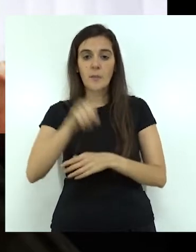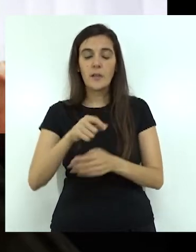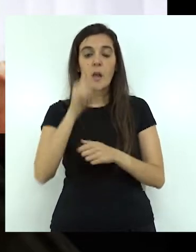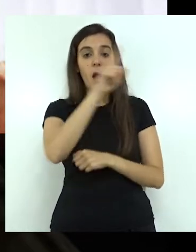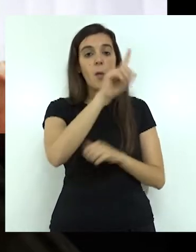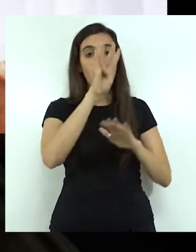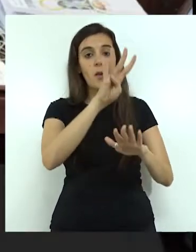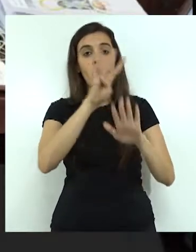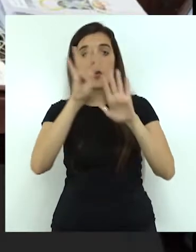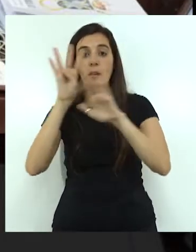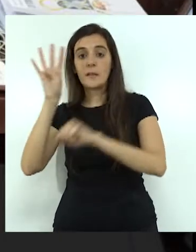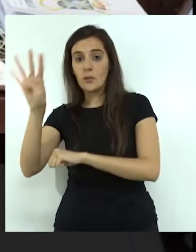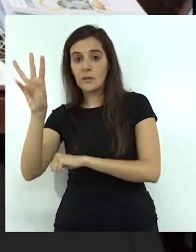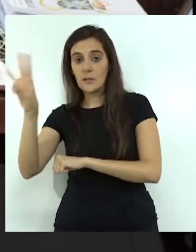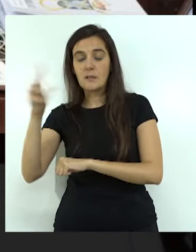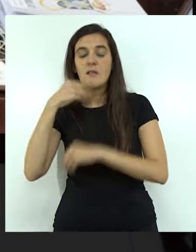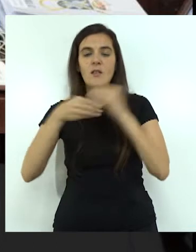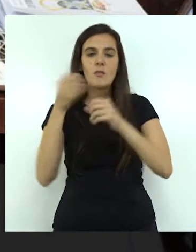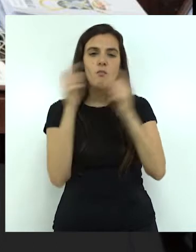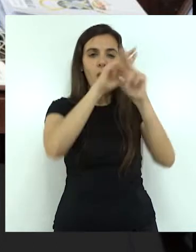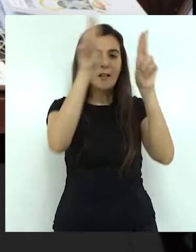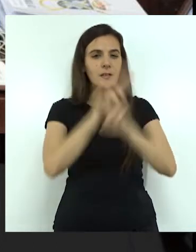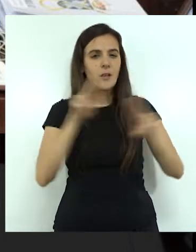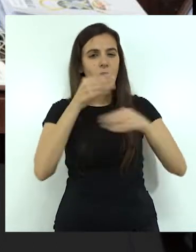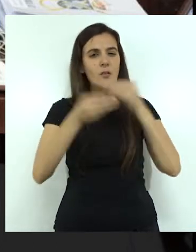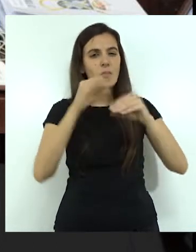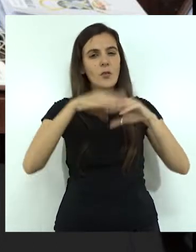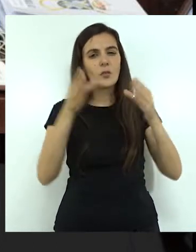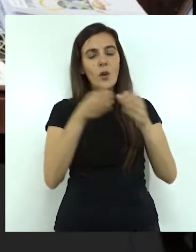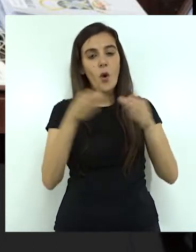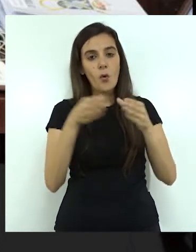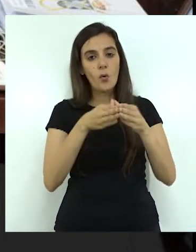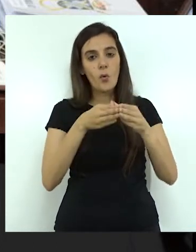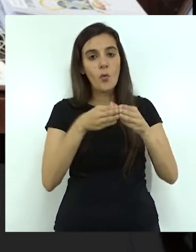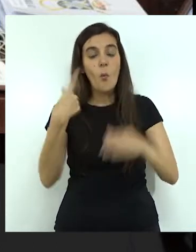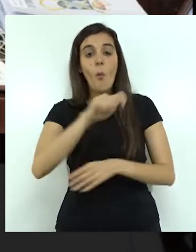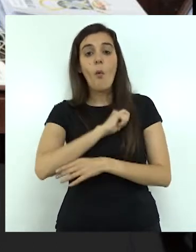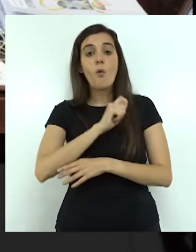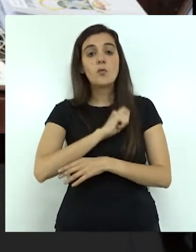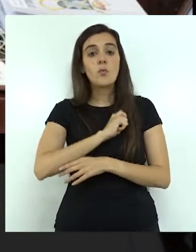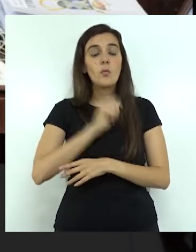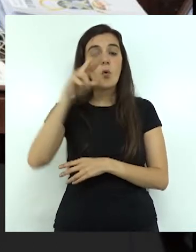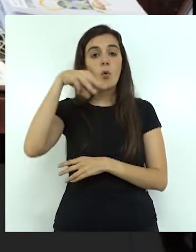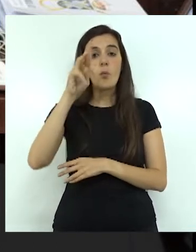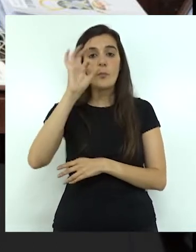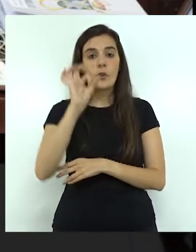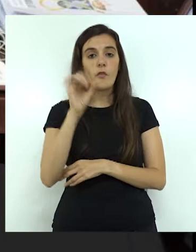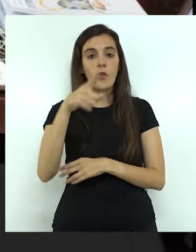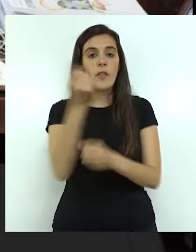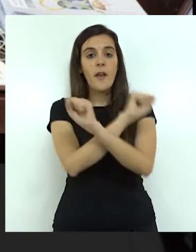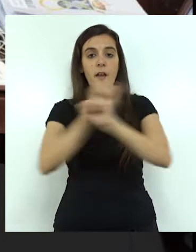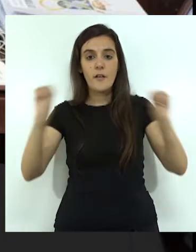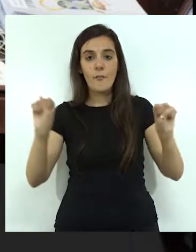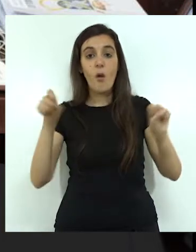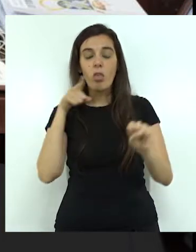su primera misión internacional formando parte del contingente español en pero fort en bosnia herzegovina en sus últimos años